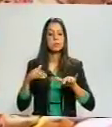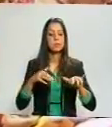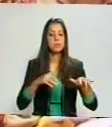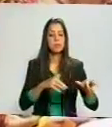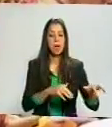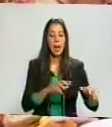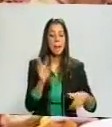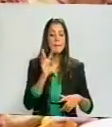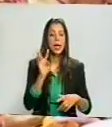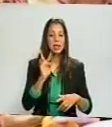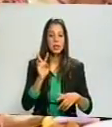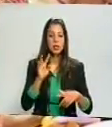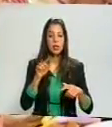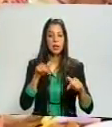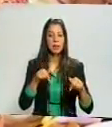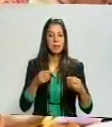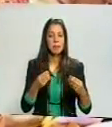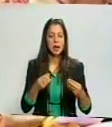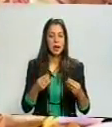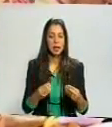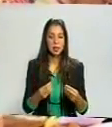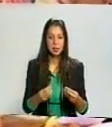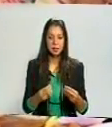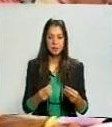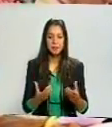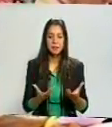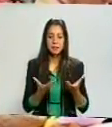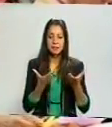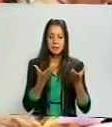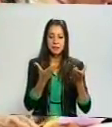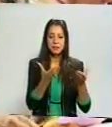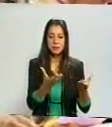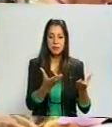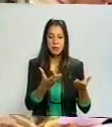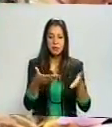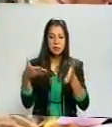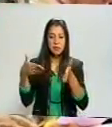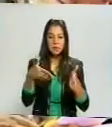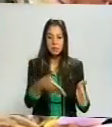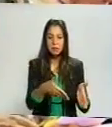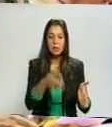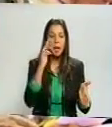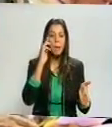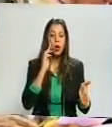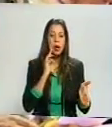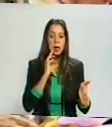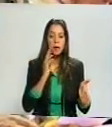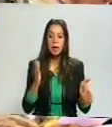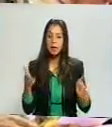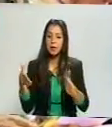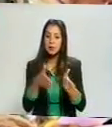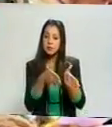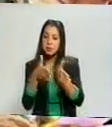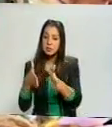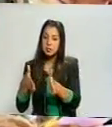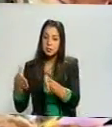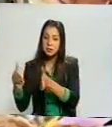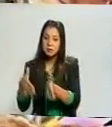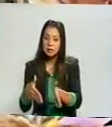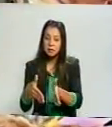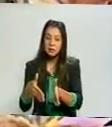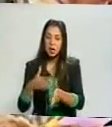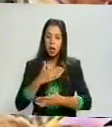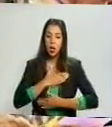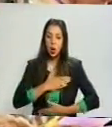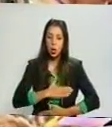para colocar en el Panteón Nacional los restos